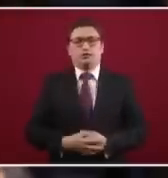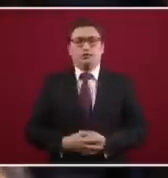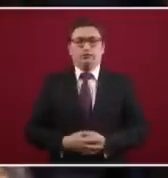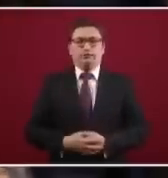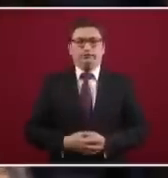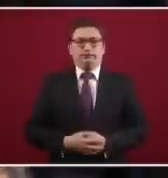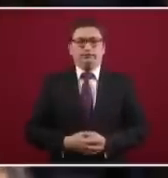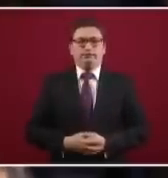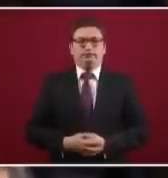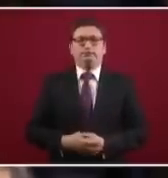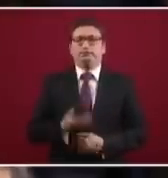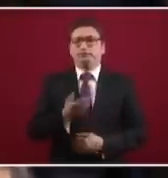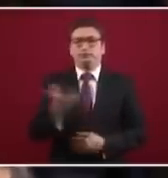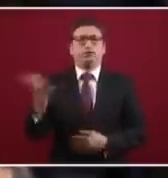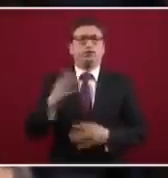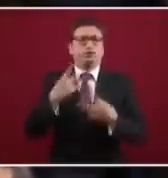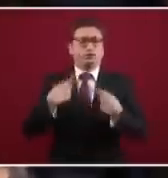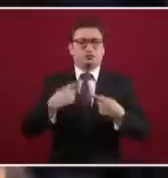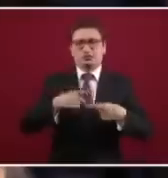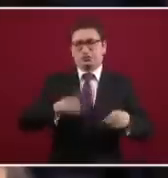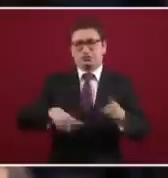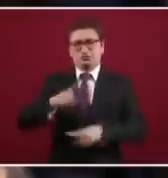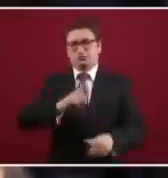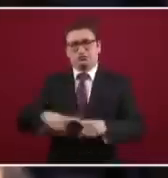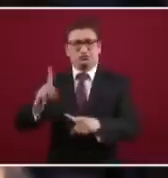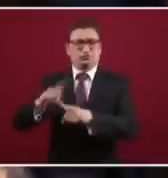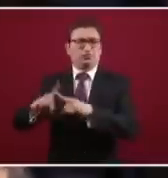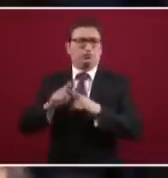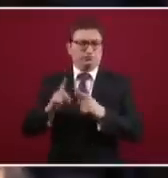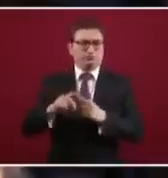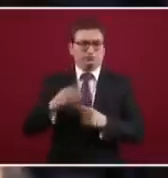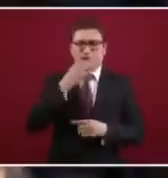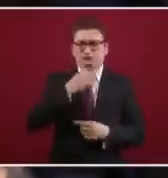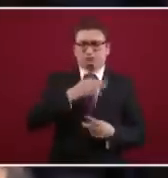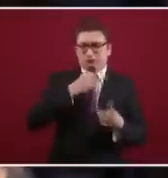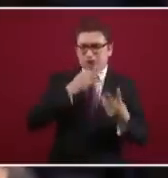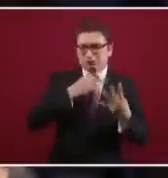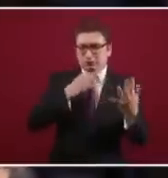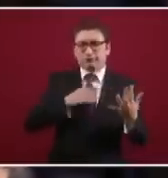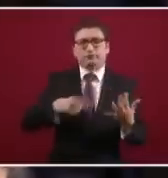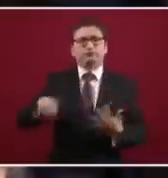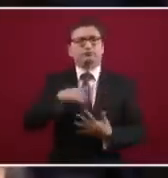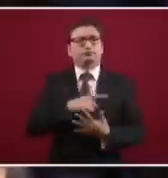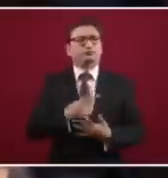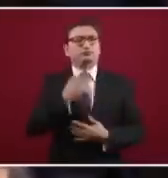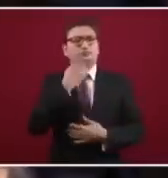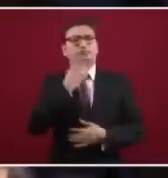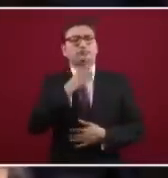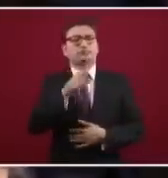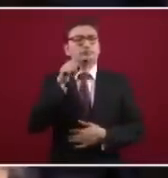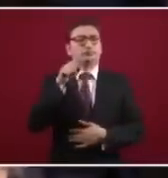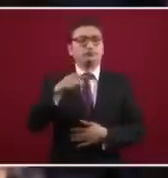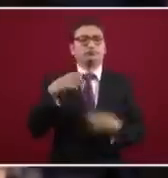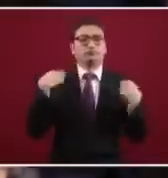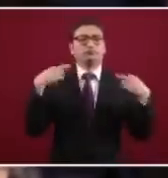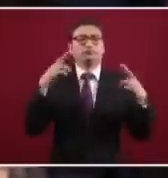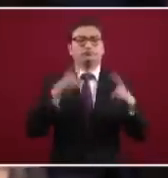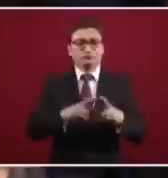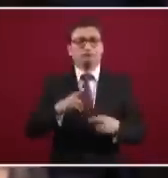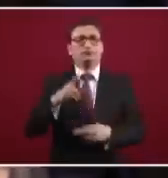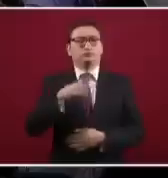pues bueno, diversos usuarios que siguen habiendo profesores, docentes